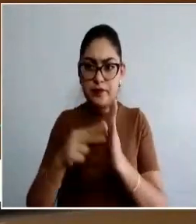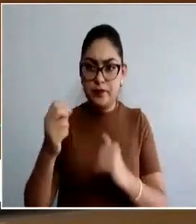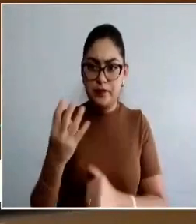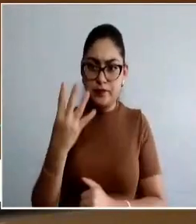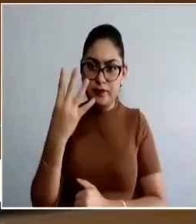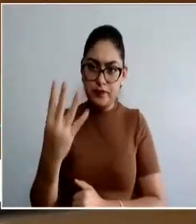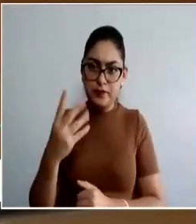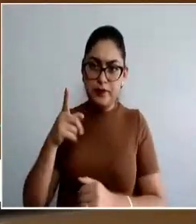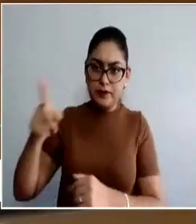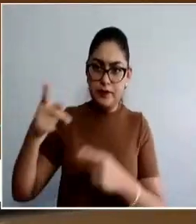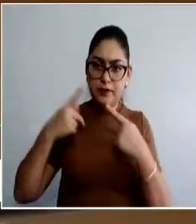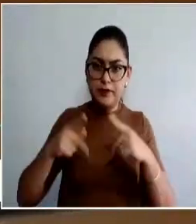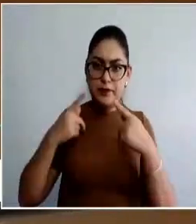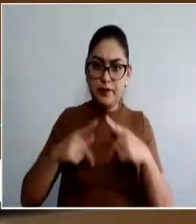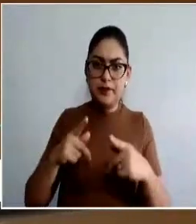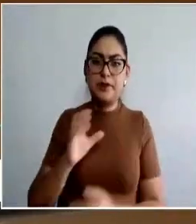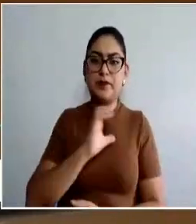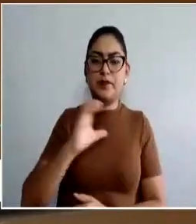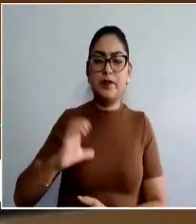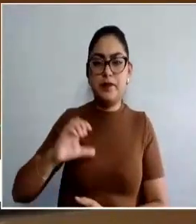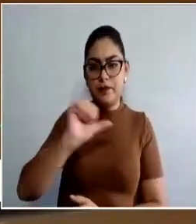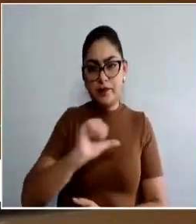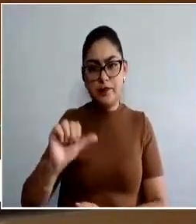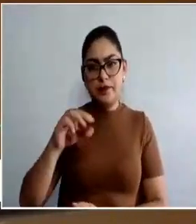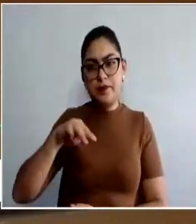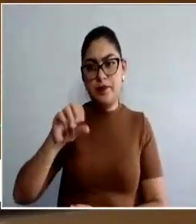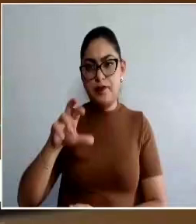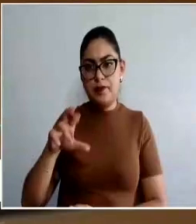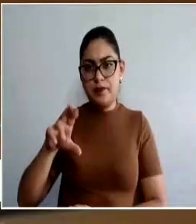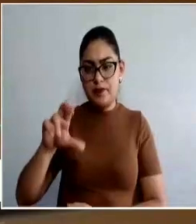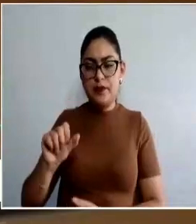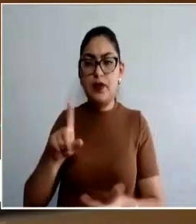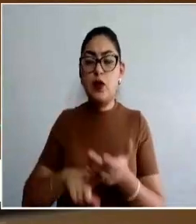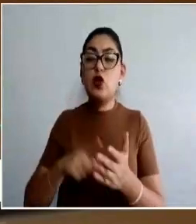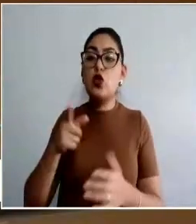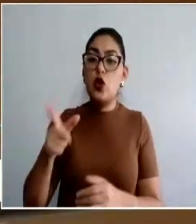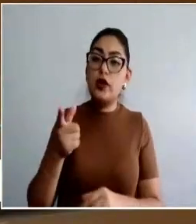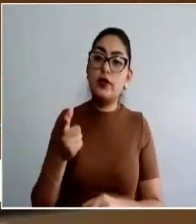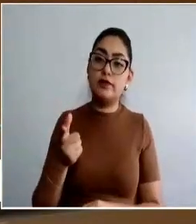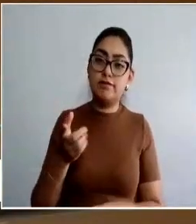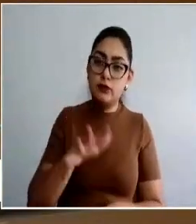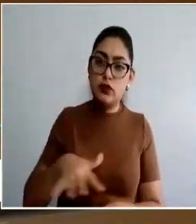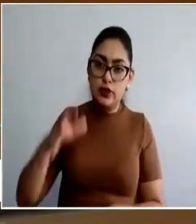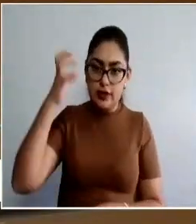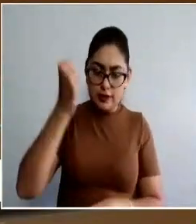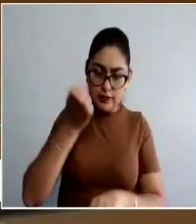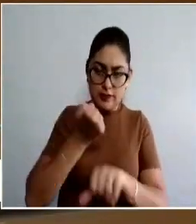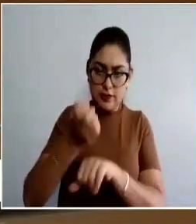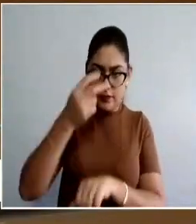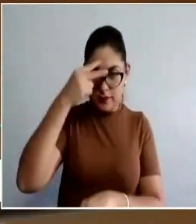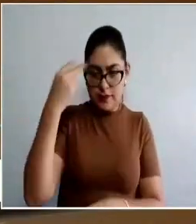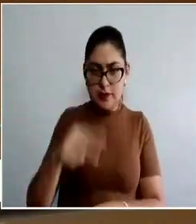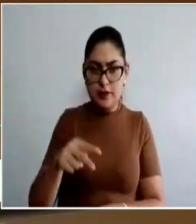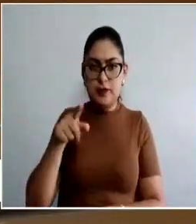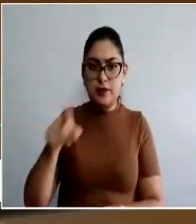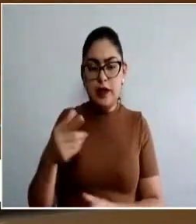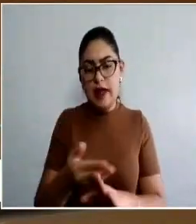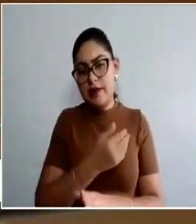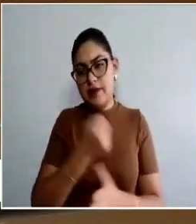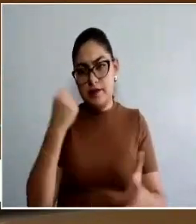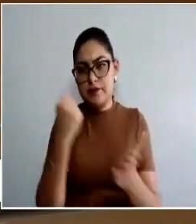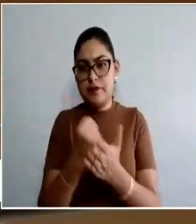presidencia municipal de atlautla en contra de la sentencia del tribunal electoral del estado de México que confirmó la validez de la elección del ayuntamiento